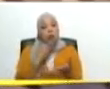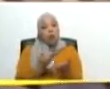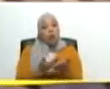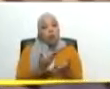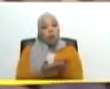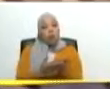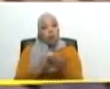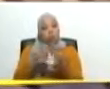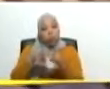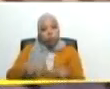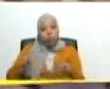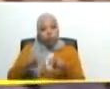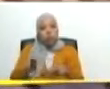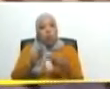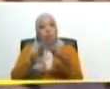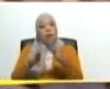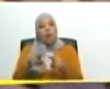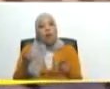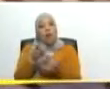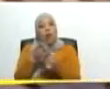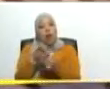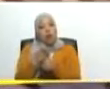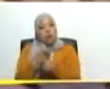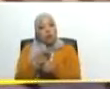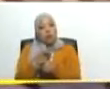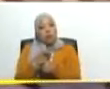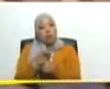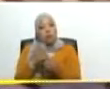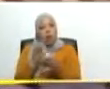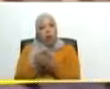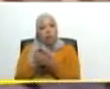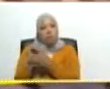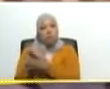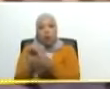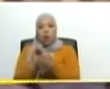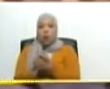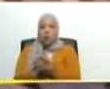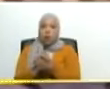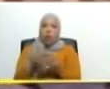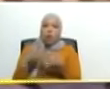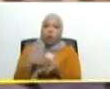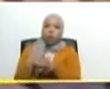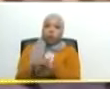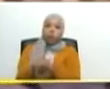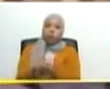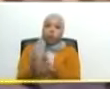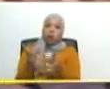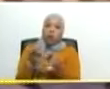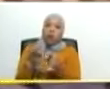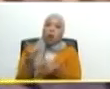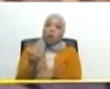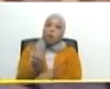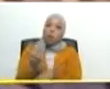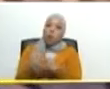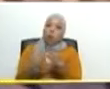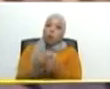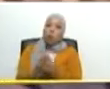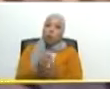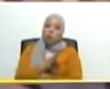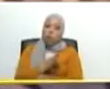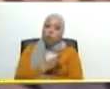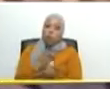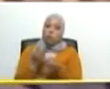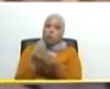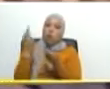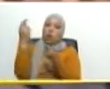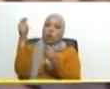para la explotación pacífica, de manera solidaria y cooperativa, de los yacimientos